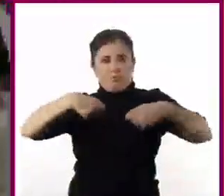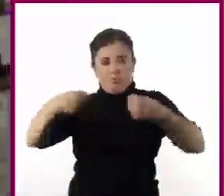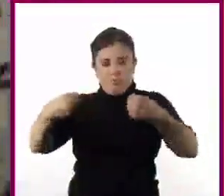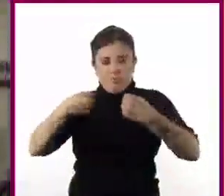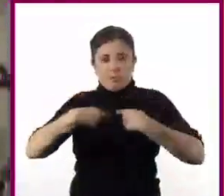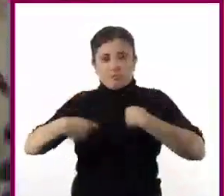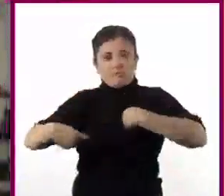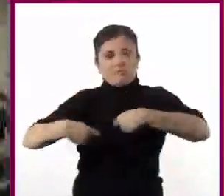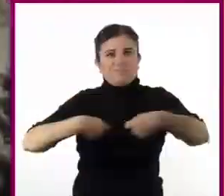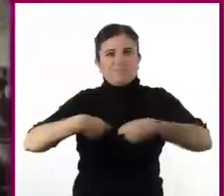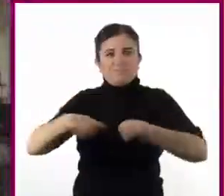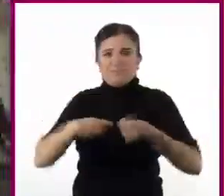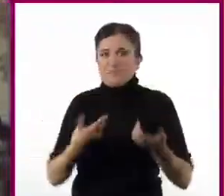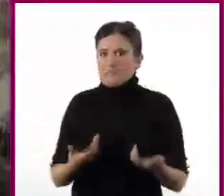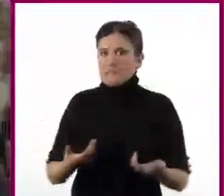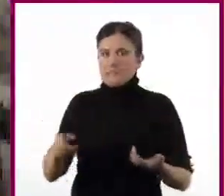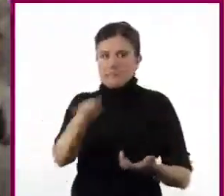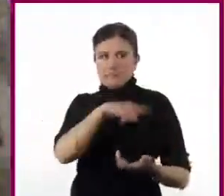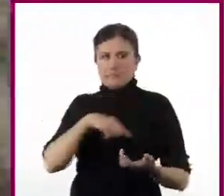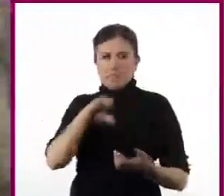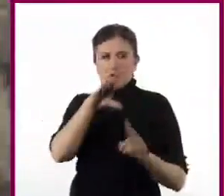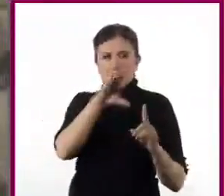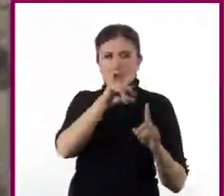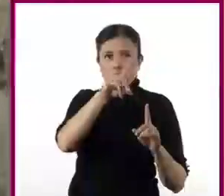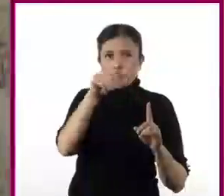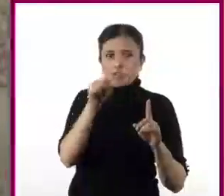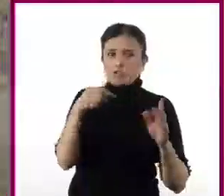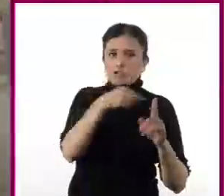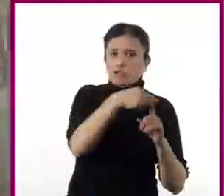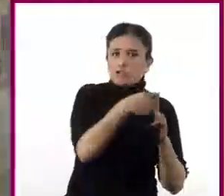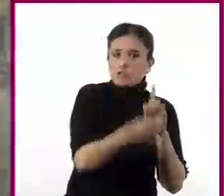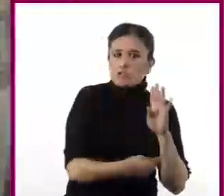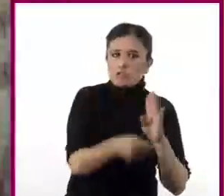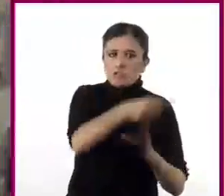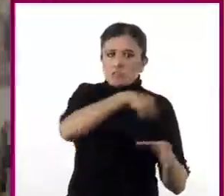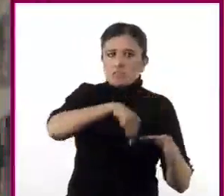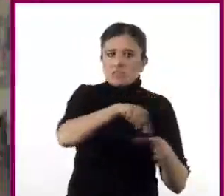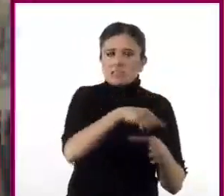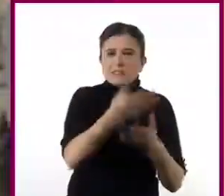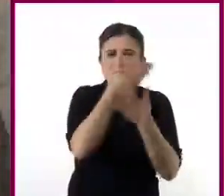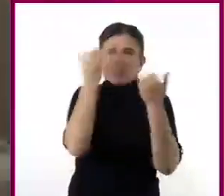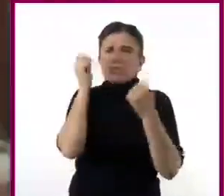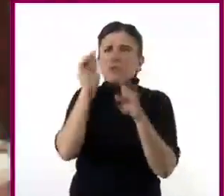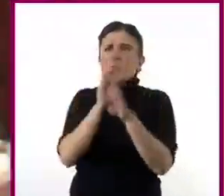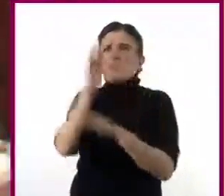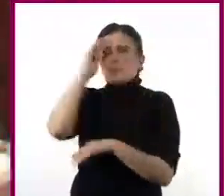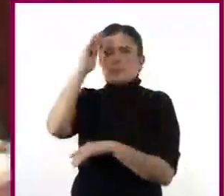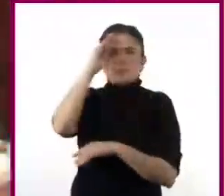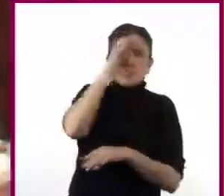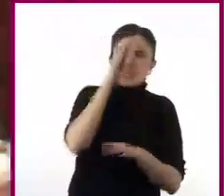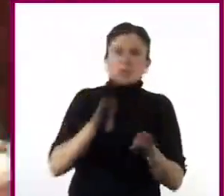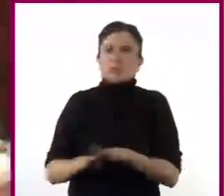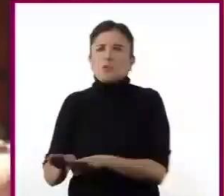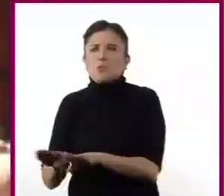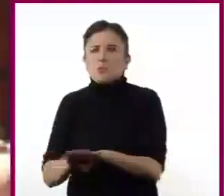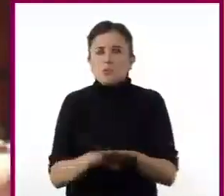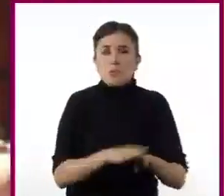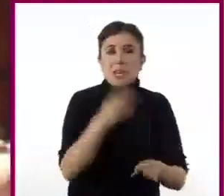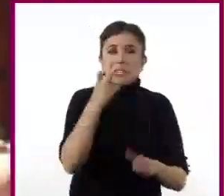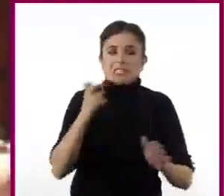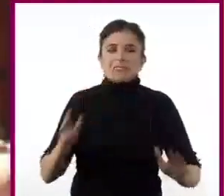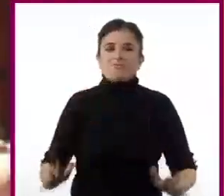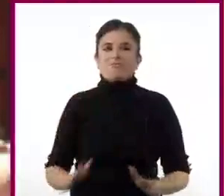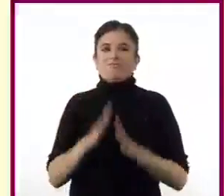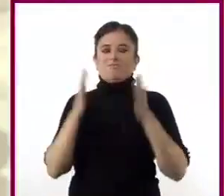es algo que ni aún los criollos que tuvieran ideas más avanzadas se habían imaginado. Es un momento de sorpresa,